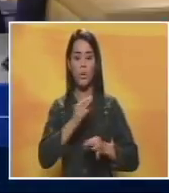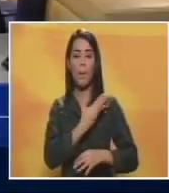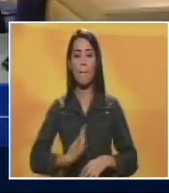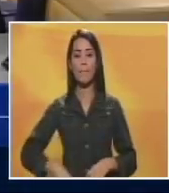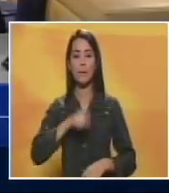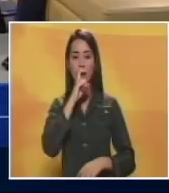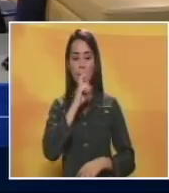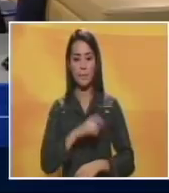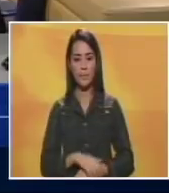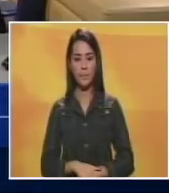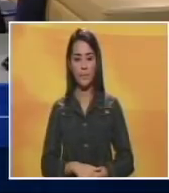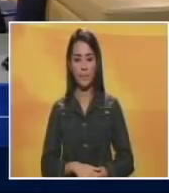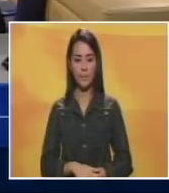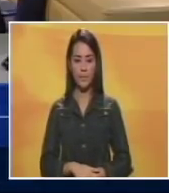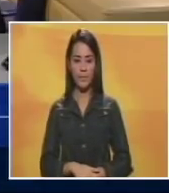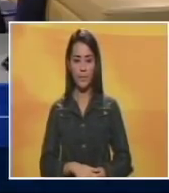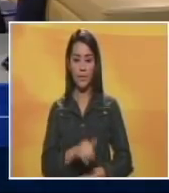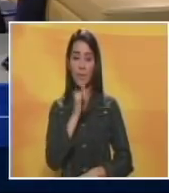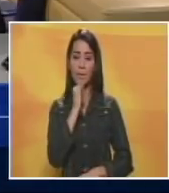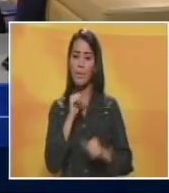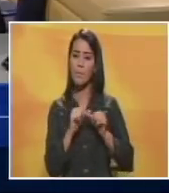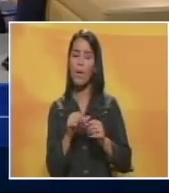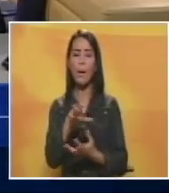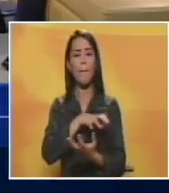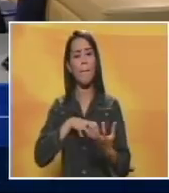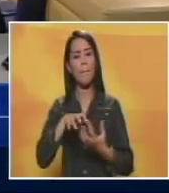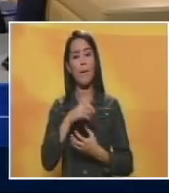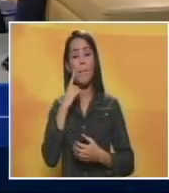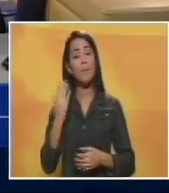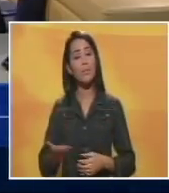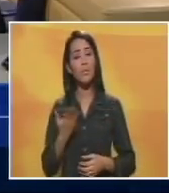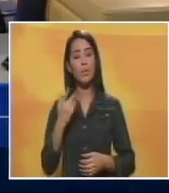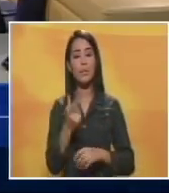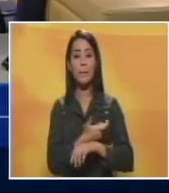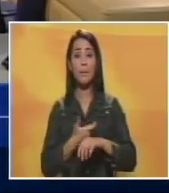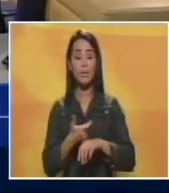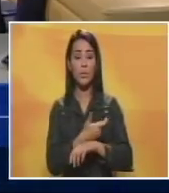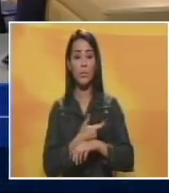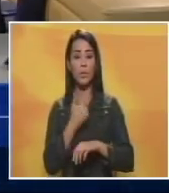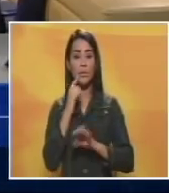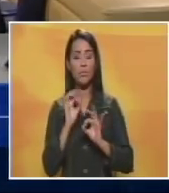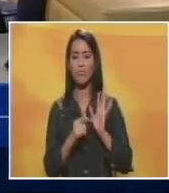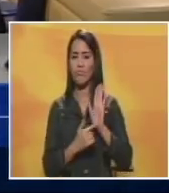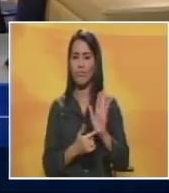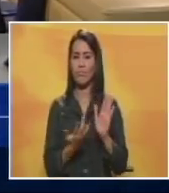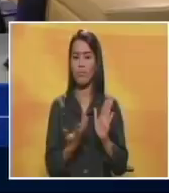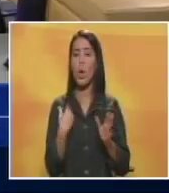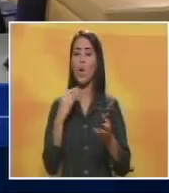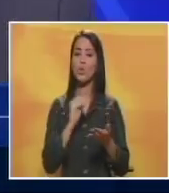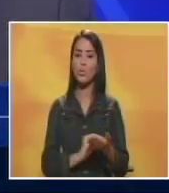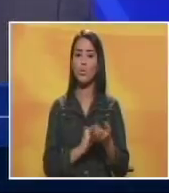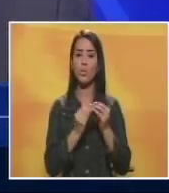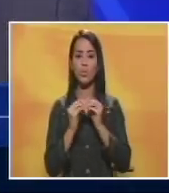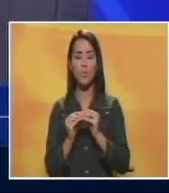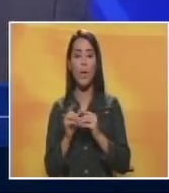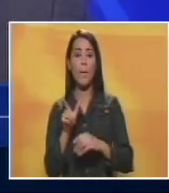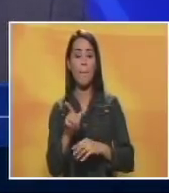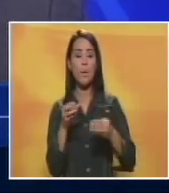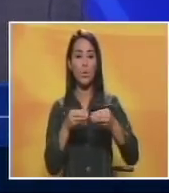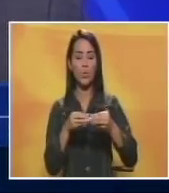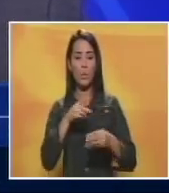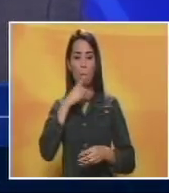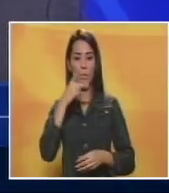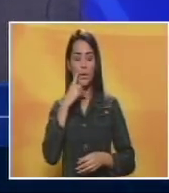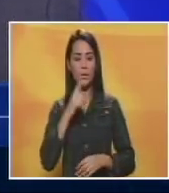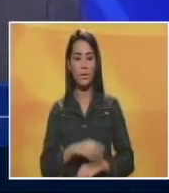Maduro. Insistió en que la crisis no es prioridad para el gobierno, que ahora está enfocado en la reestructuración del PSUV,